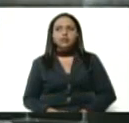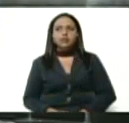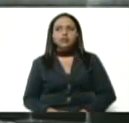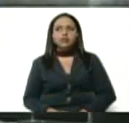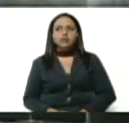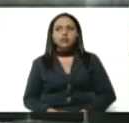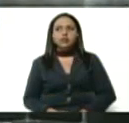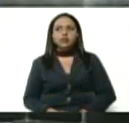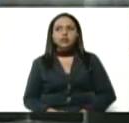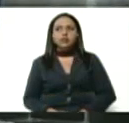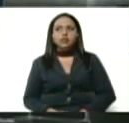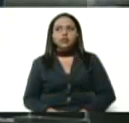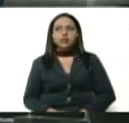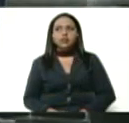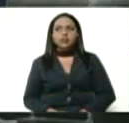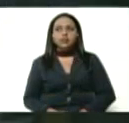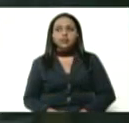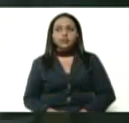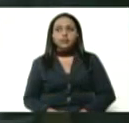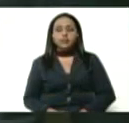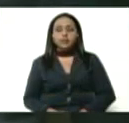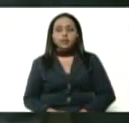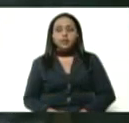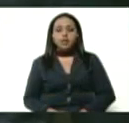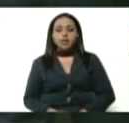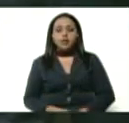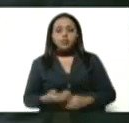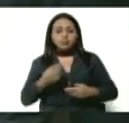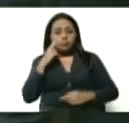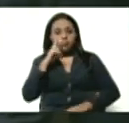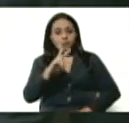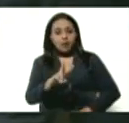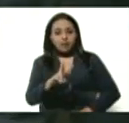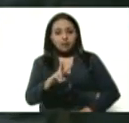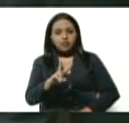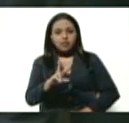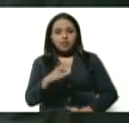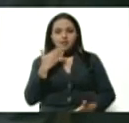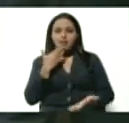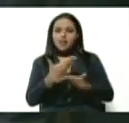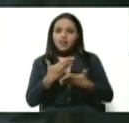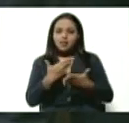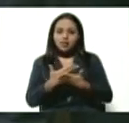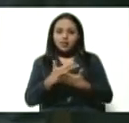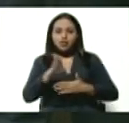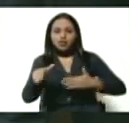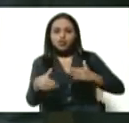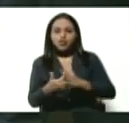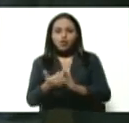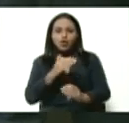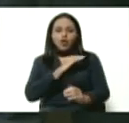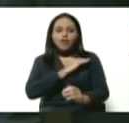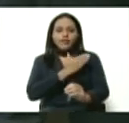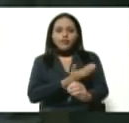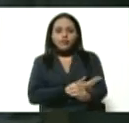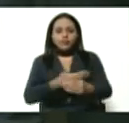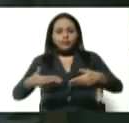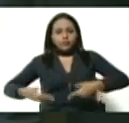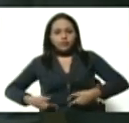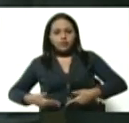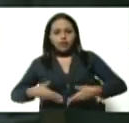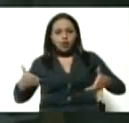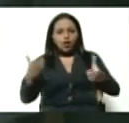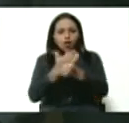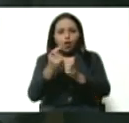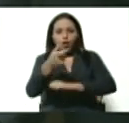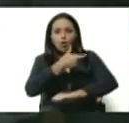de evaluar y apreciar altamente los esfuerzos y los logros del gobierno de Venezuela en esta